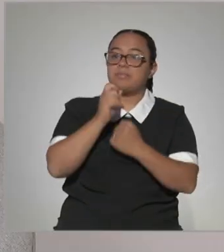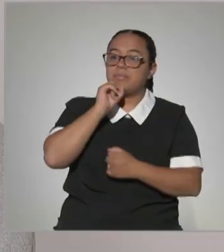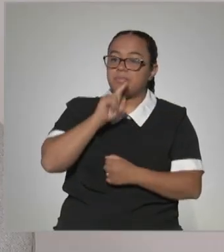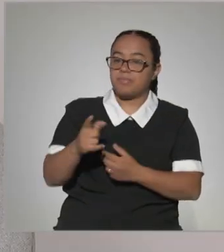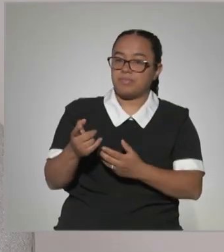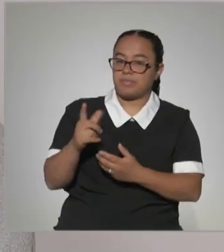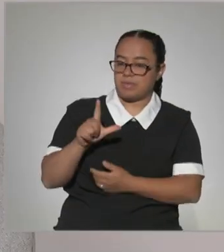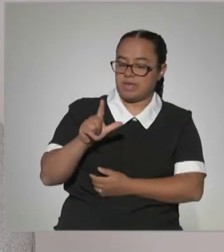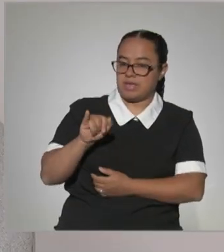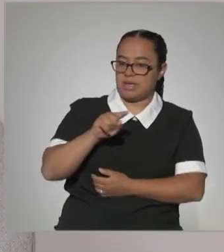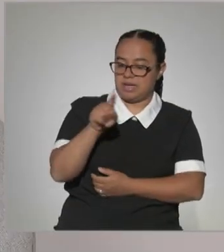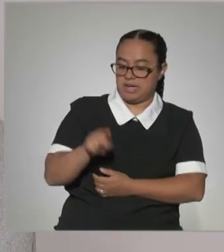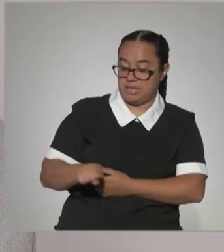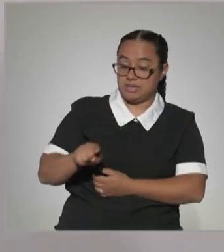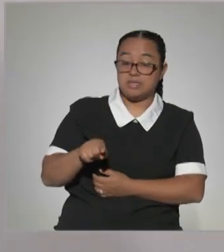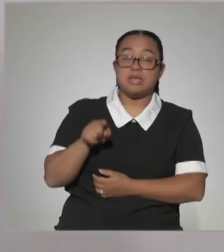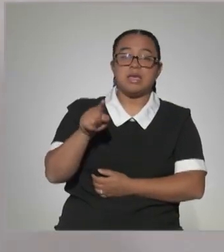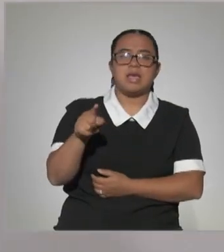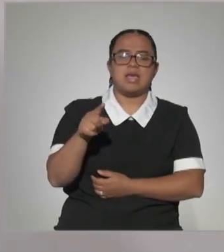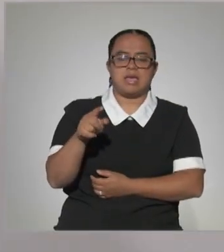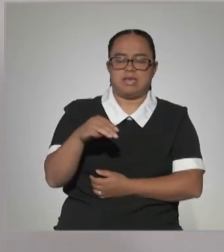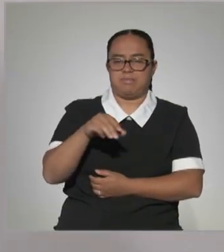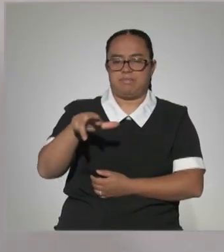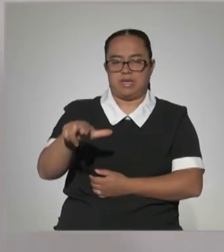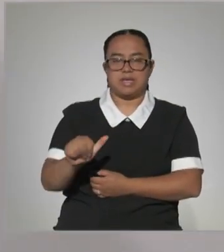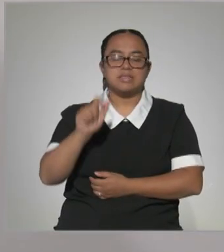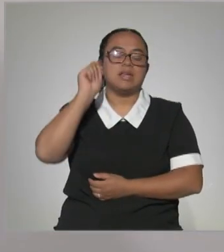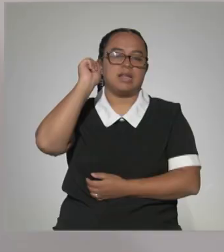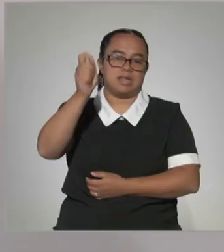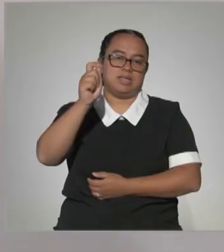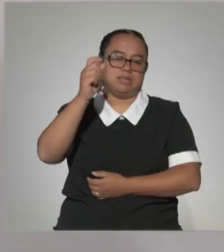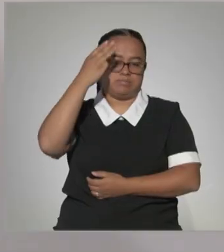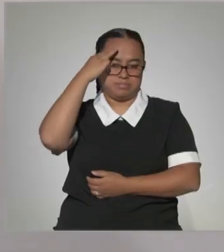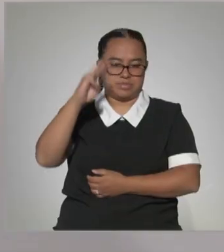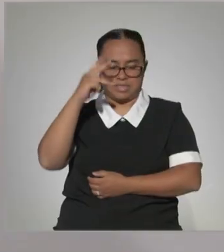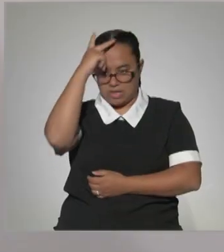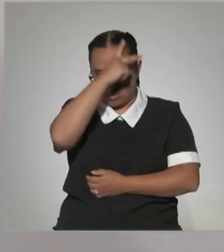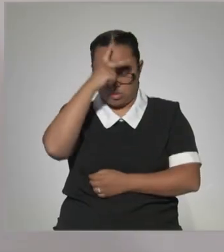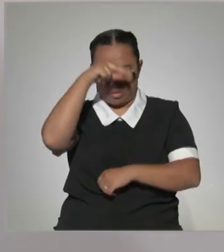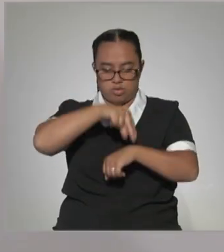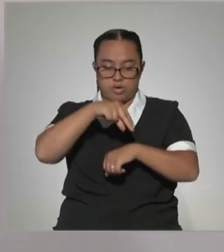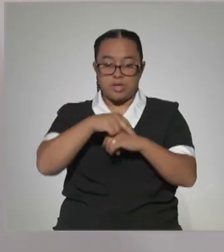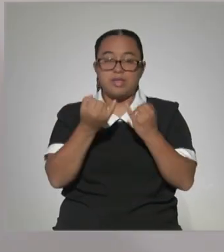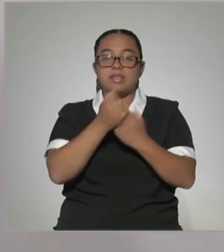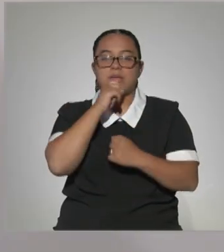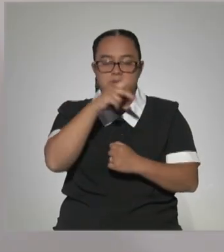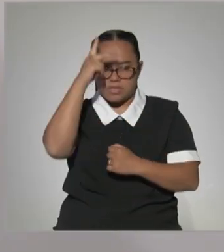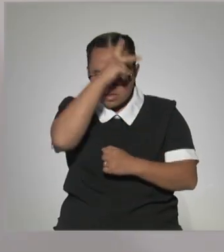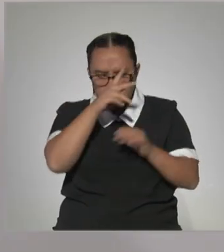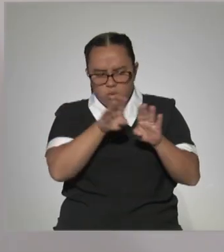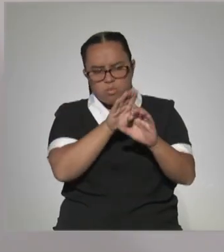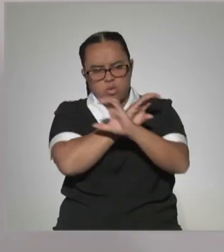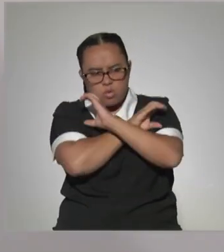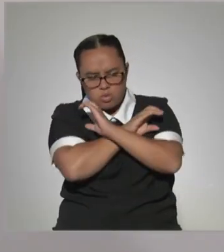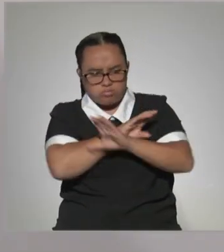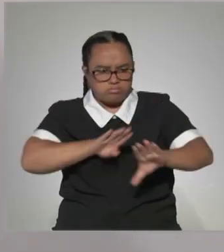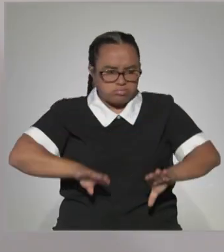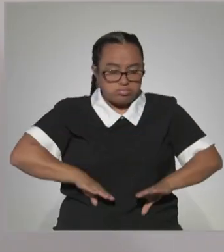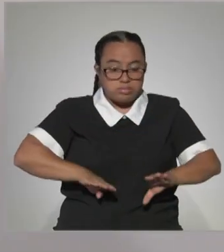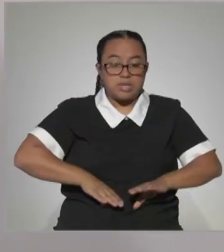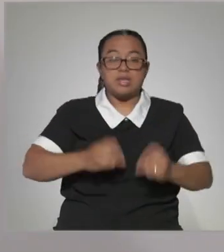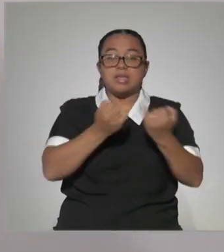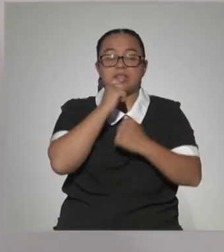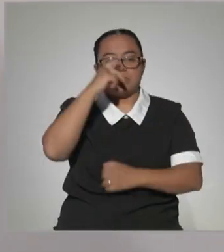con nosotros Liz Bazáñez. Ella es maestra en psicología clínica y psicóloga cognitivo-conductual y directora de México